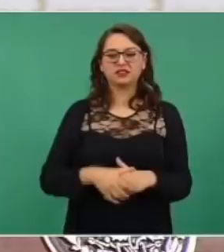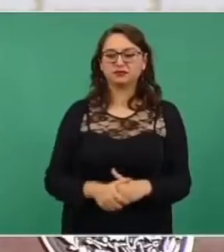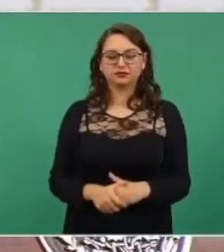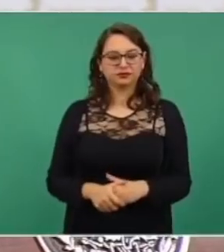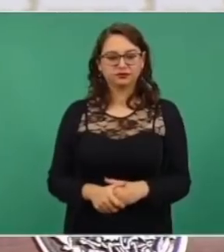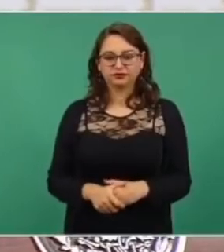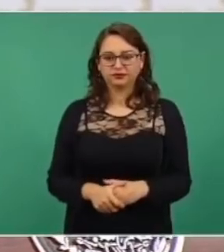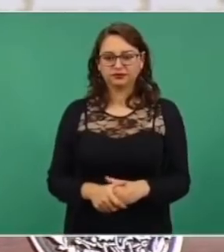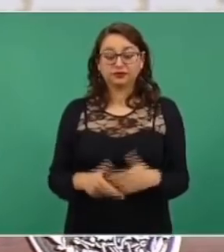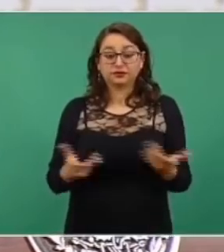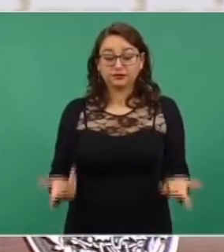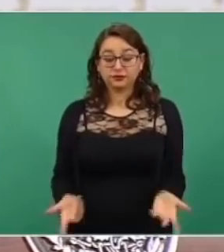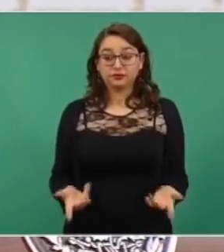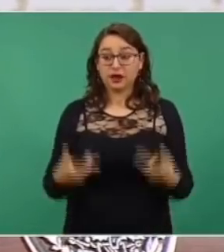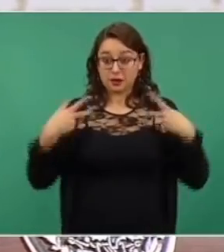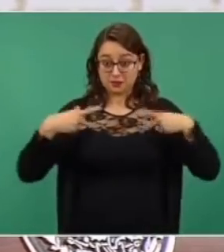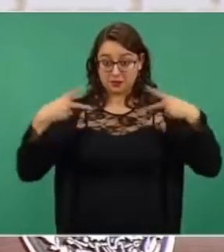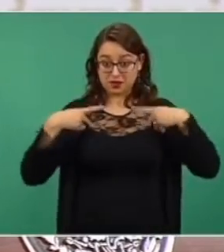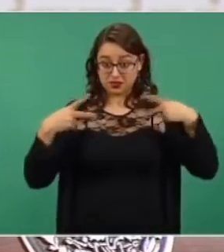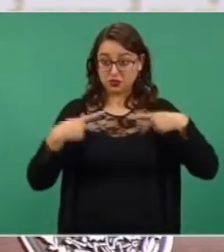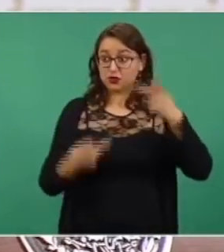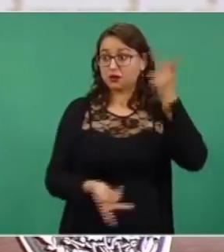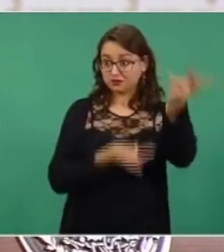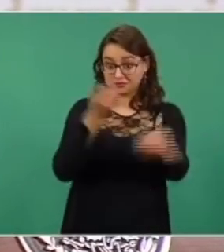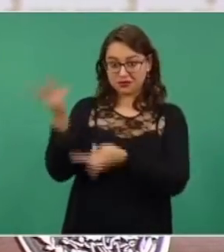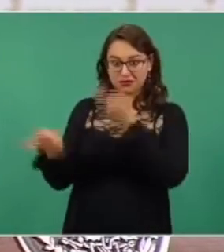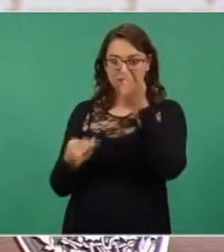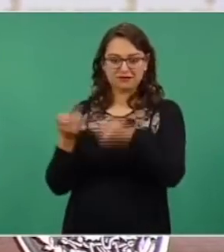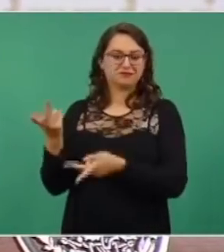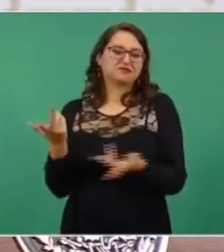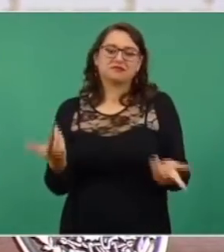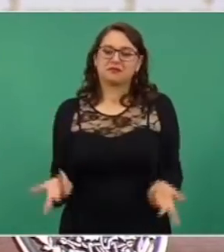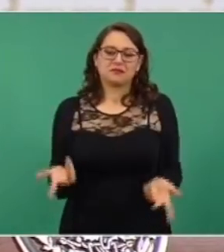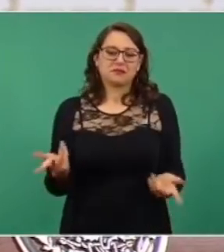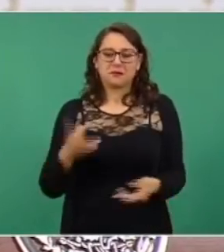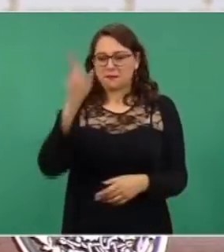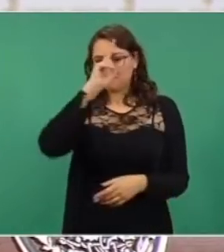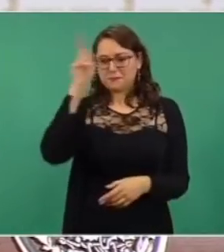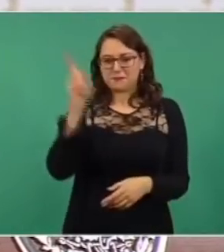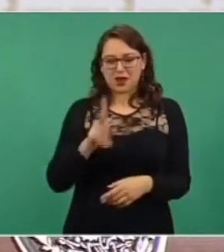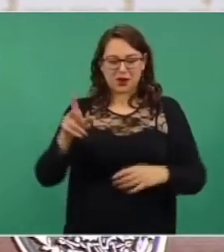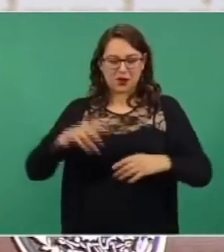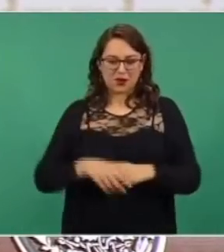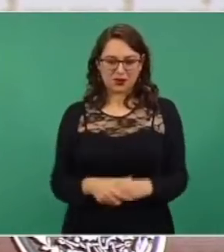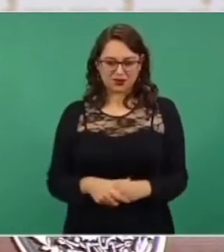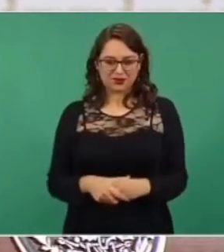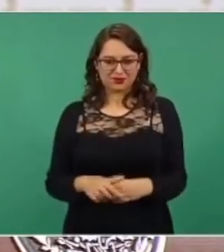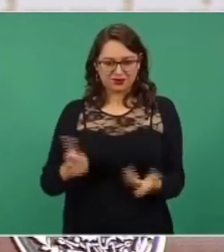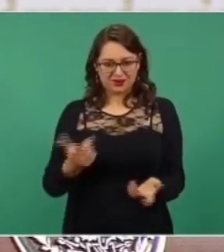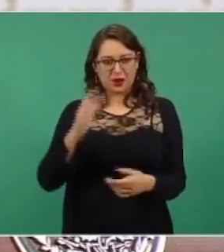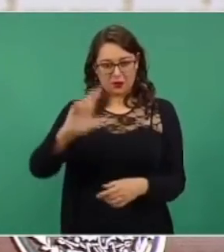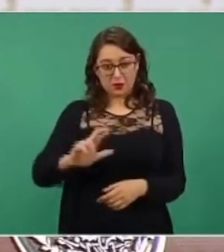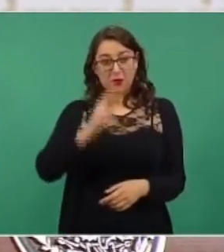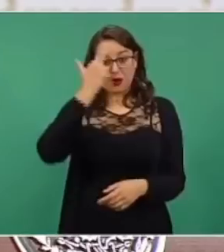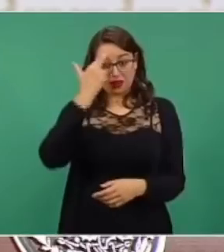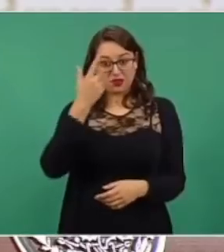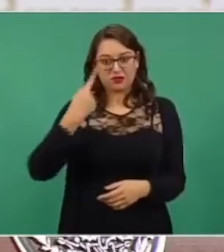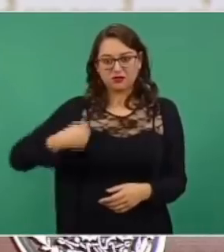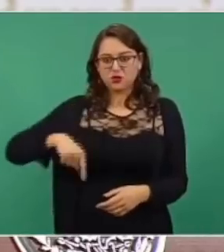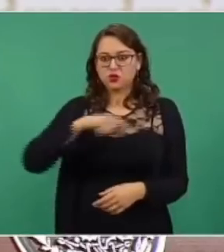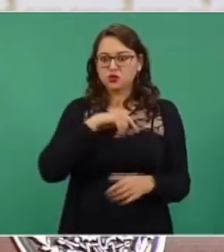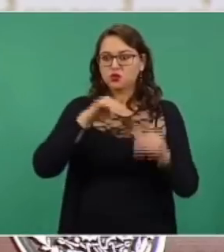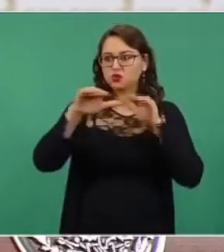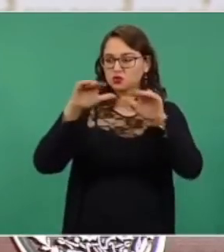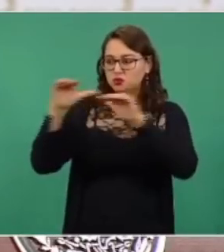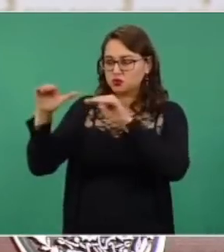se hubiese consultado. Acuérdense que reunimos firmas para que se llevara a cabo